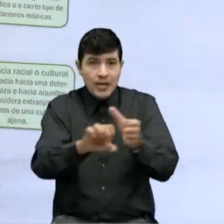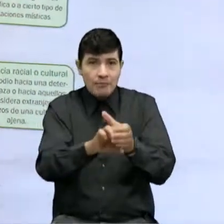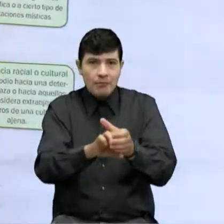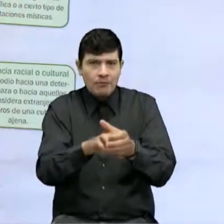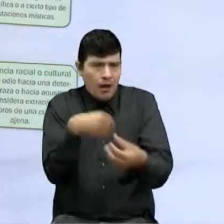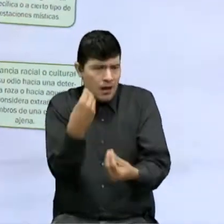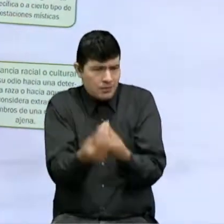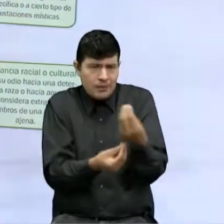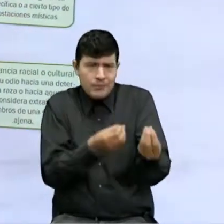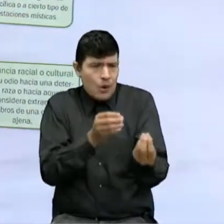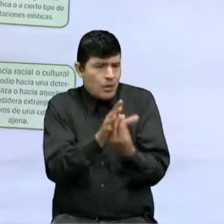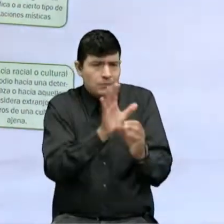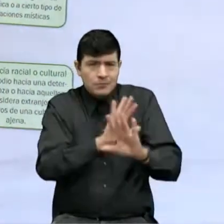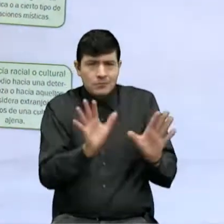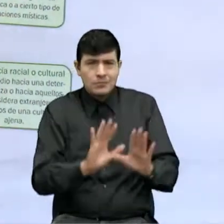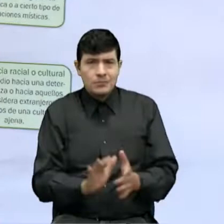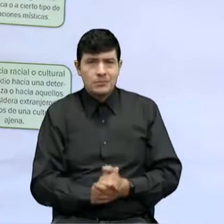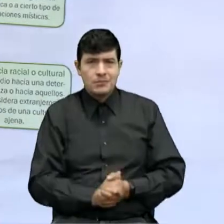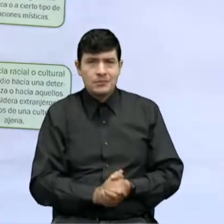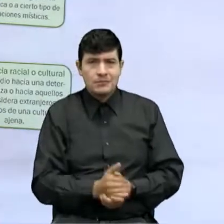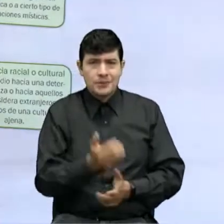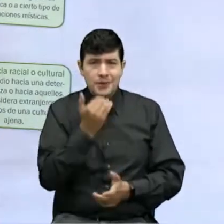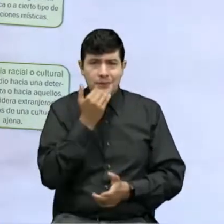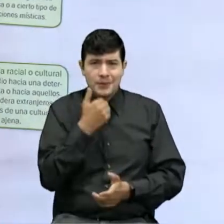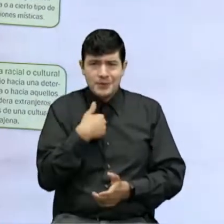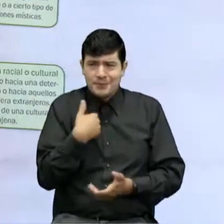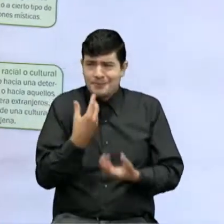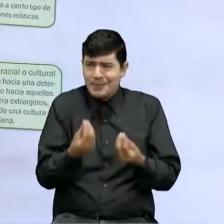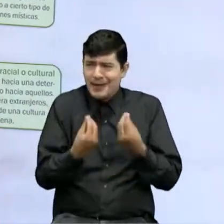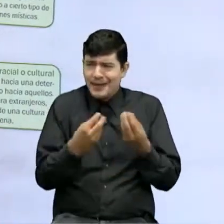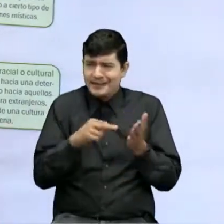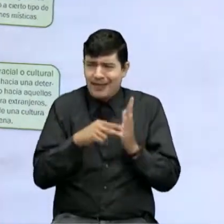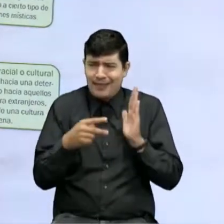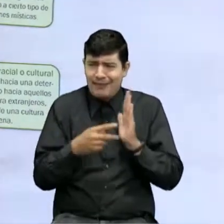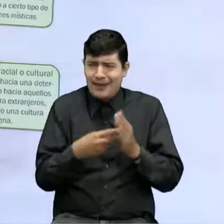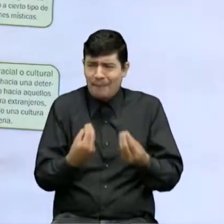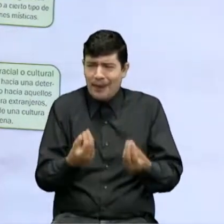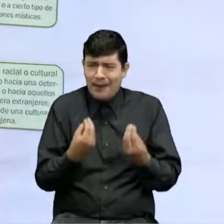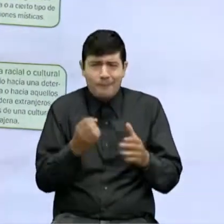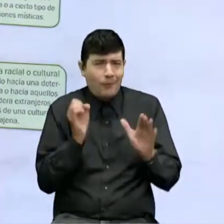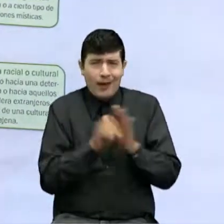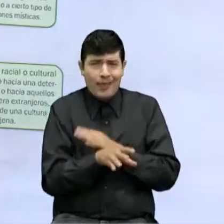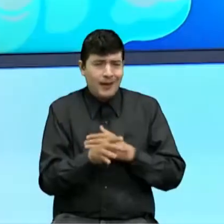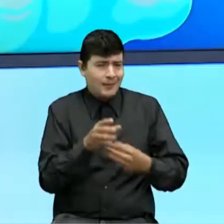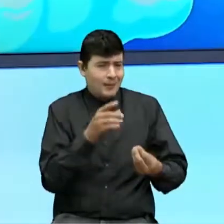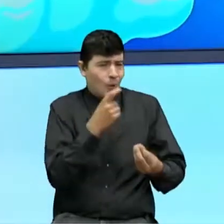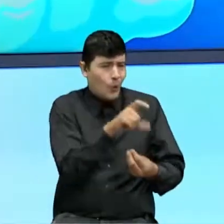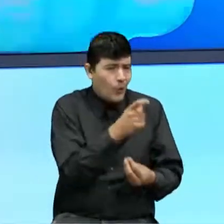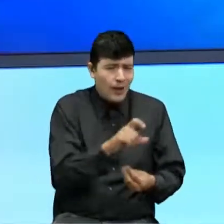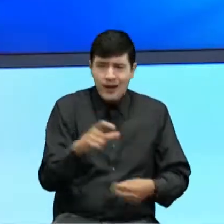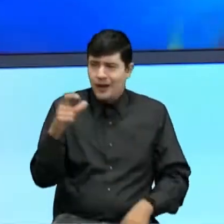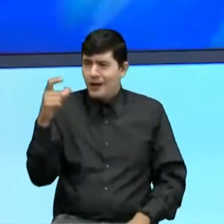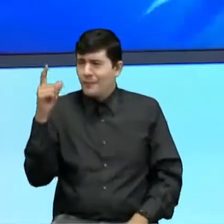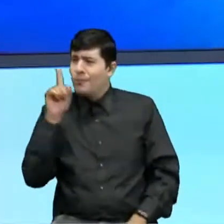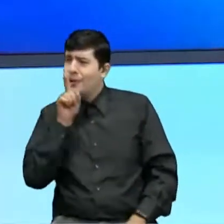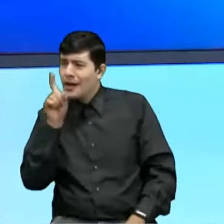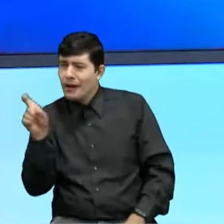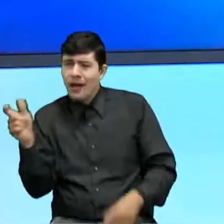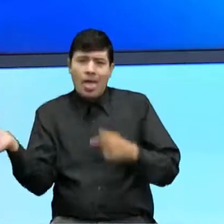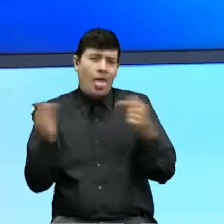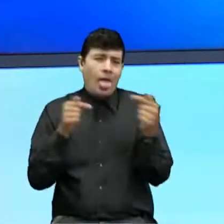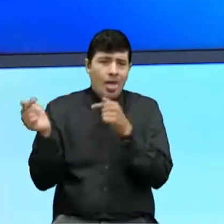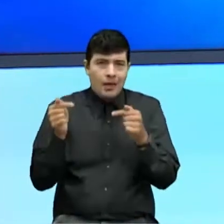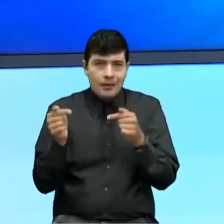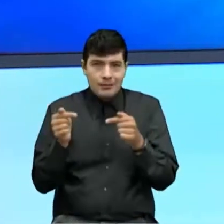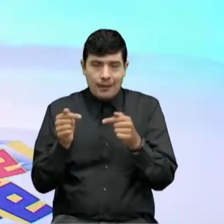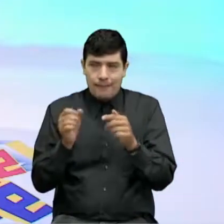persona porque Ariana es del Cúcuta y yo le hago barra a mi Bucaramanga del alma, entonces nos vamos a agarrar acá. No. Exacto. No podemos permitir eso. Por eso